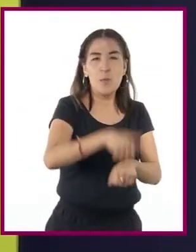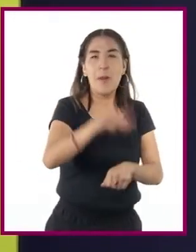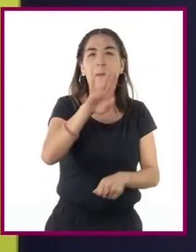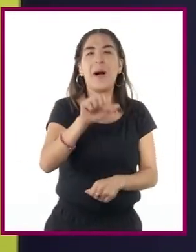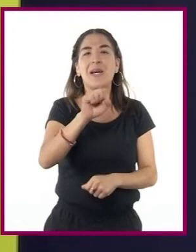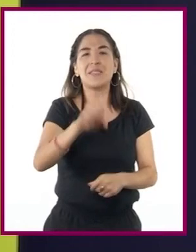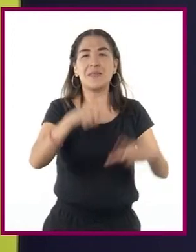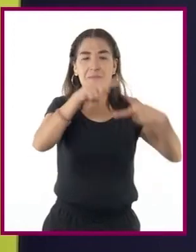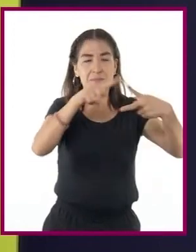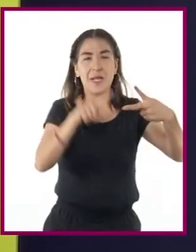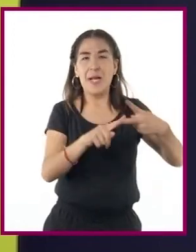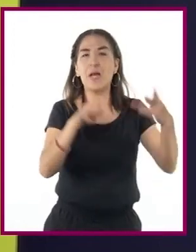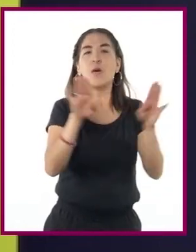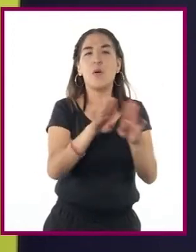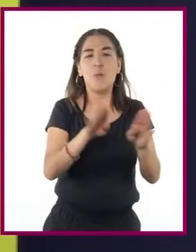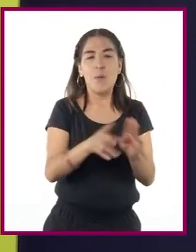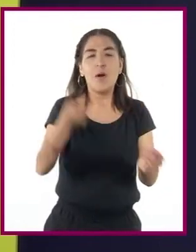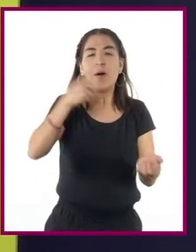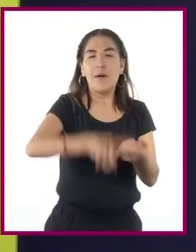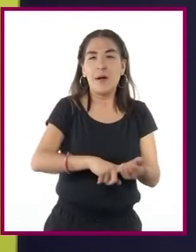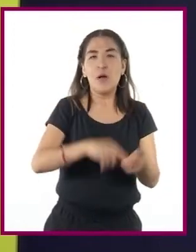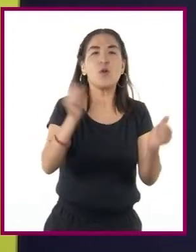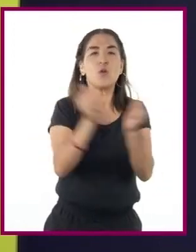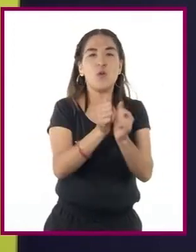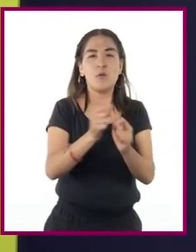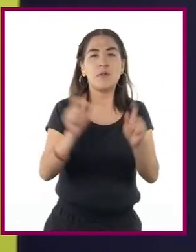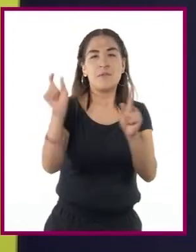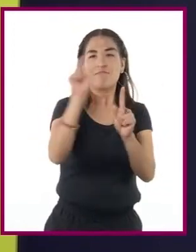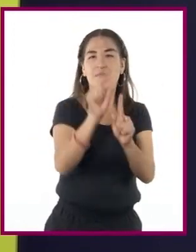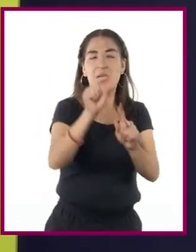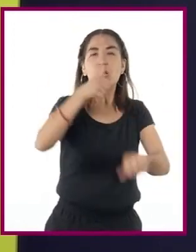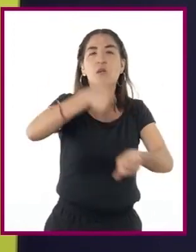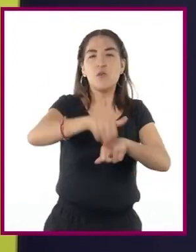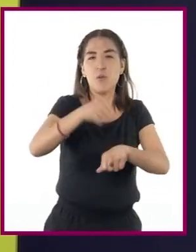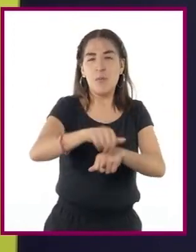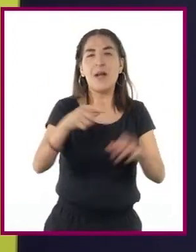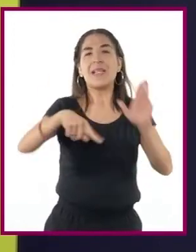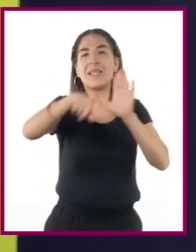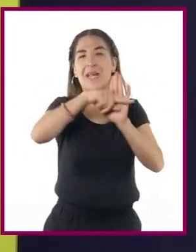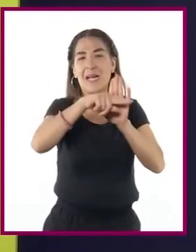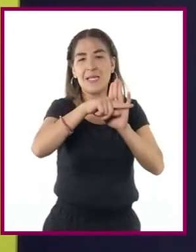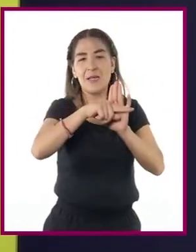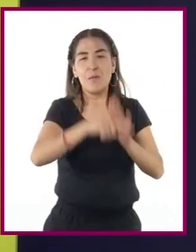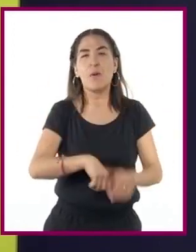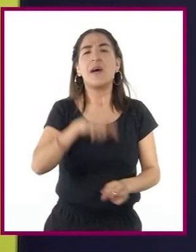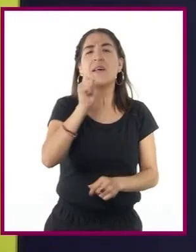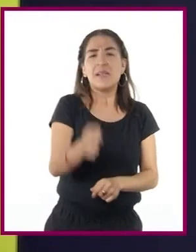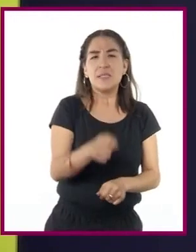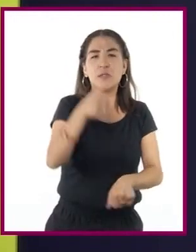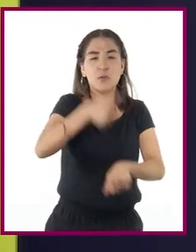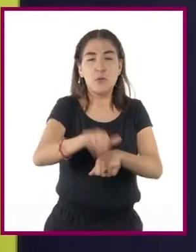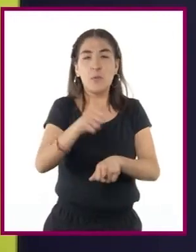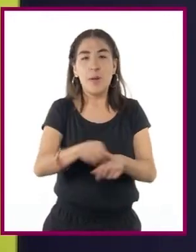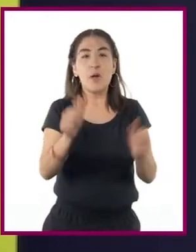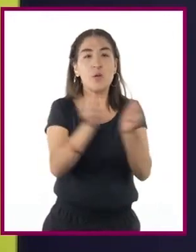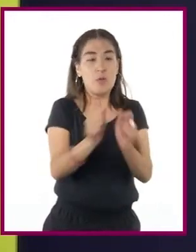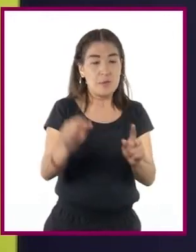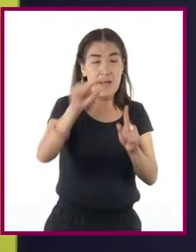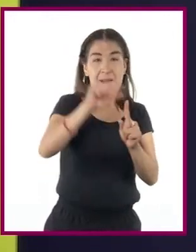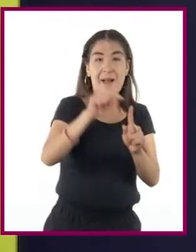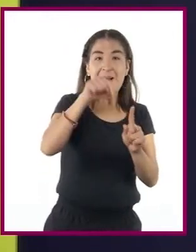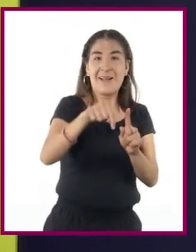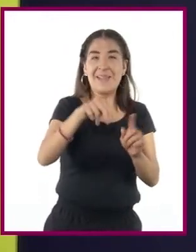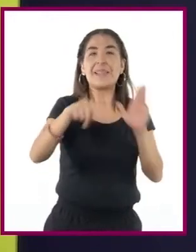comprender el significado de potencias con exponentes enteros negativos, con la que se vio que una potencia con exponente